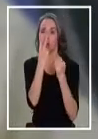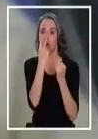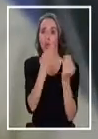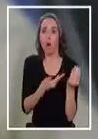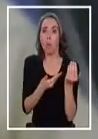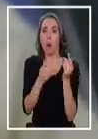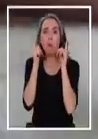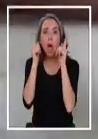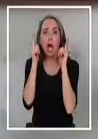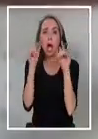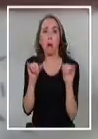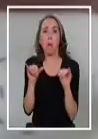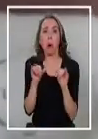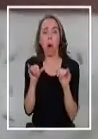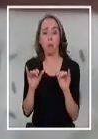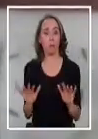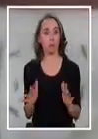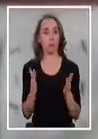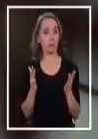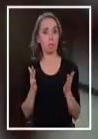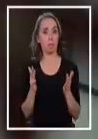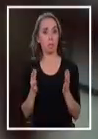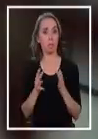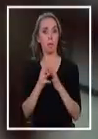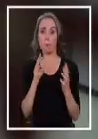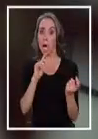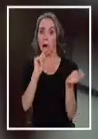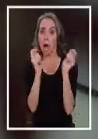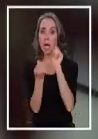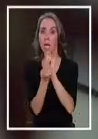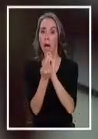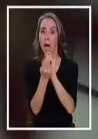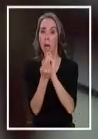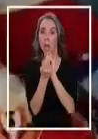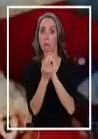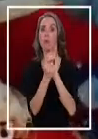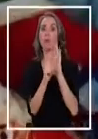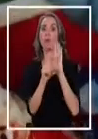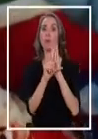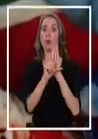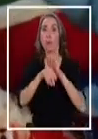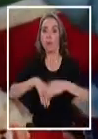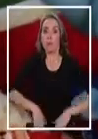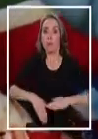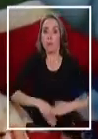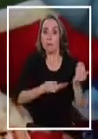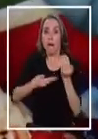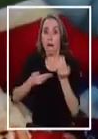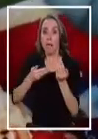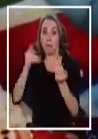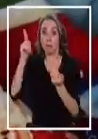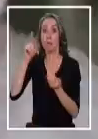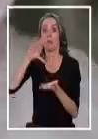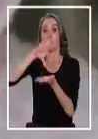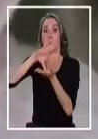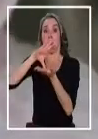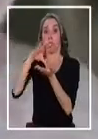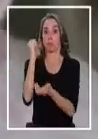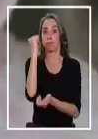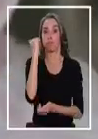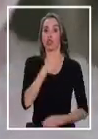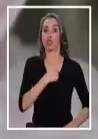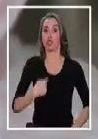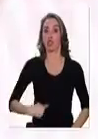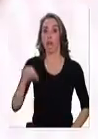Un anuncio inesperado que implica uno de los mayores cambios en las normas de natalidad del gigante asiático. Y es